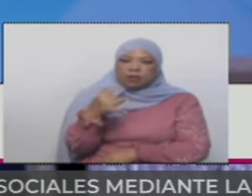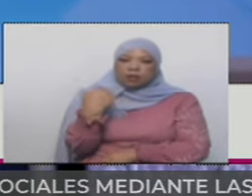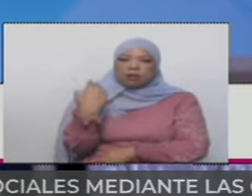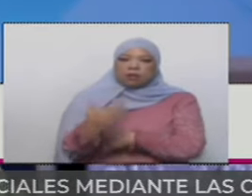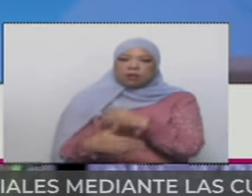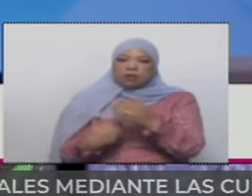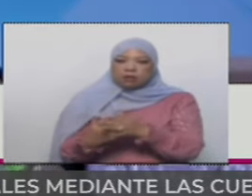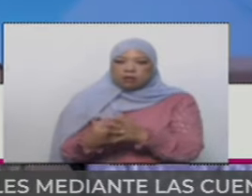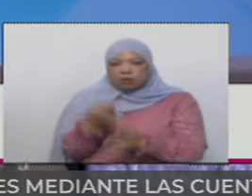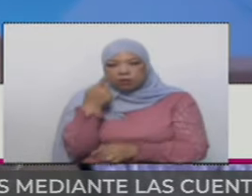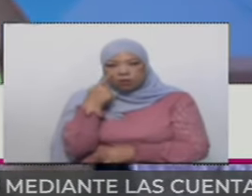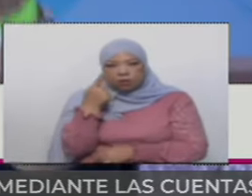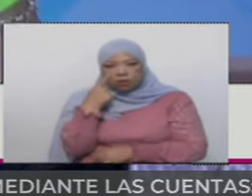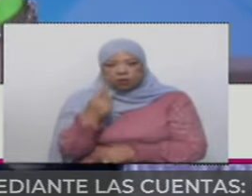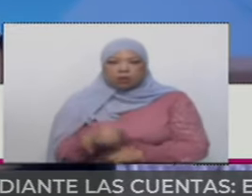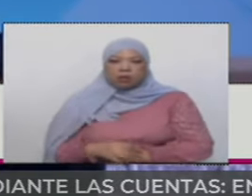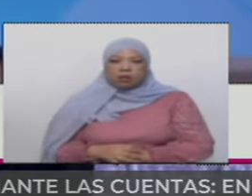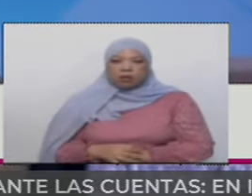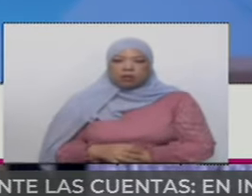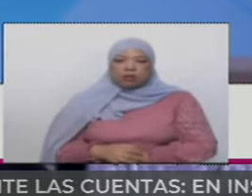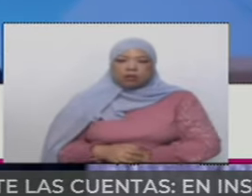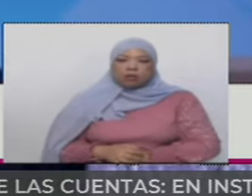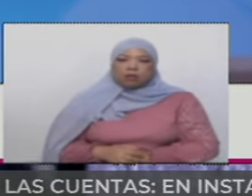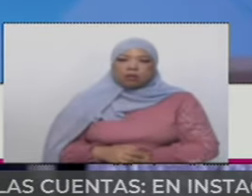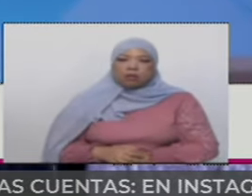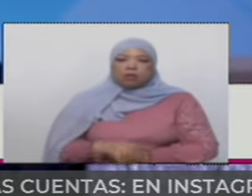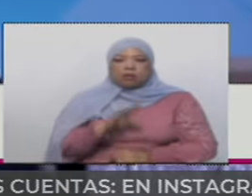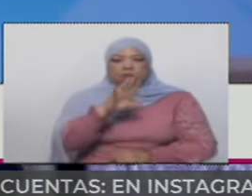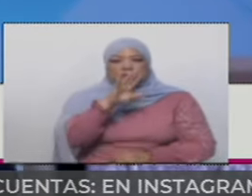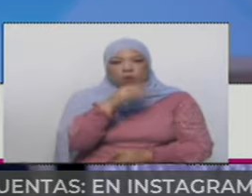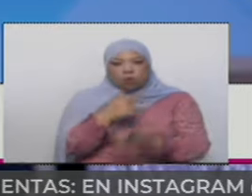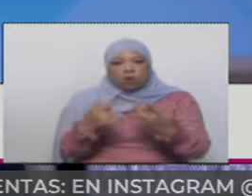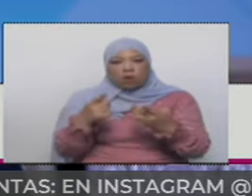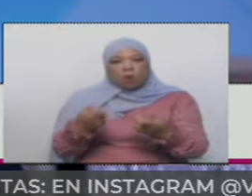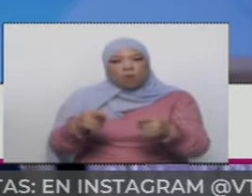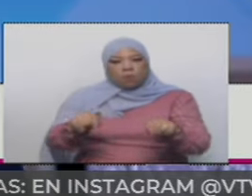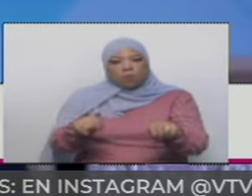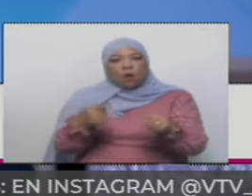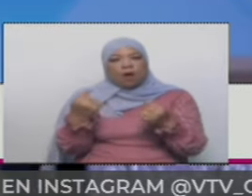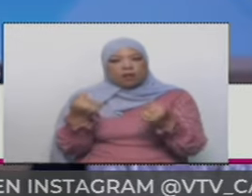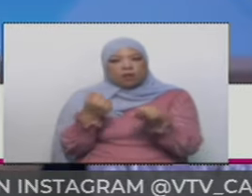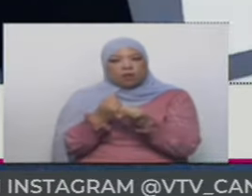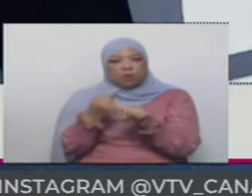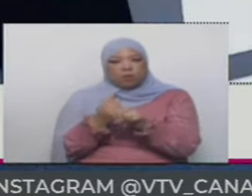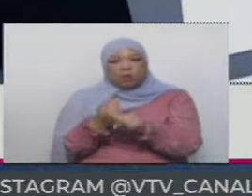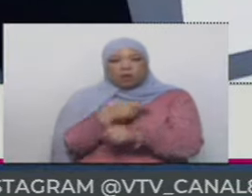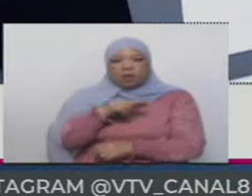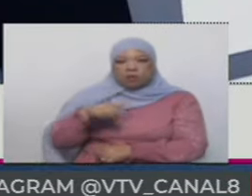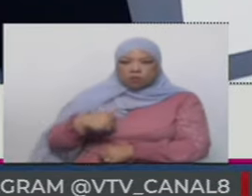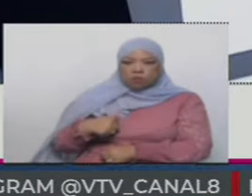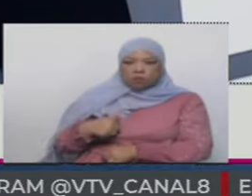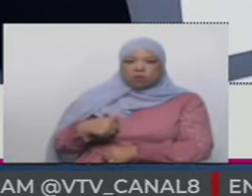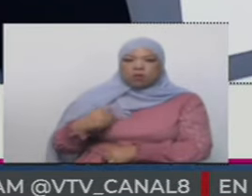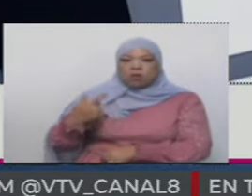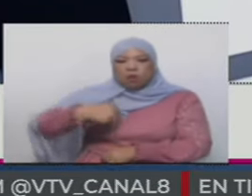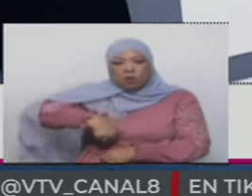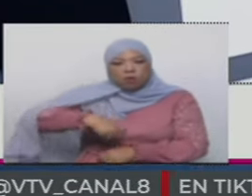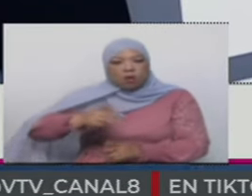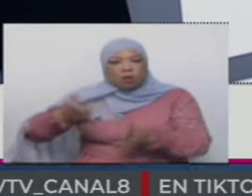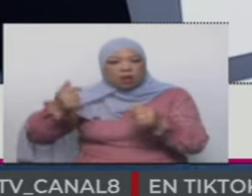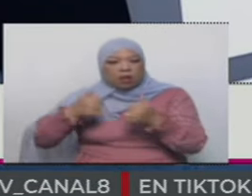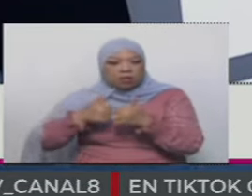y vernos y eliminar ese bloqueo económico que hoy en día nos